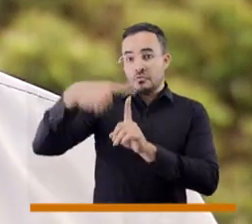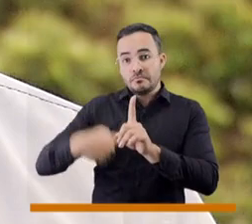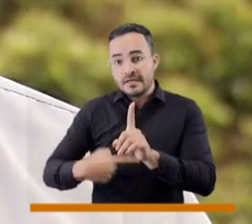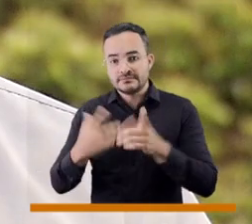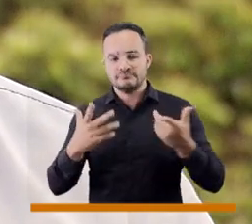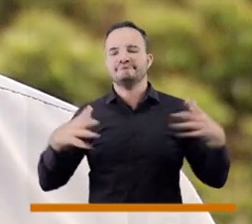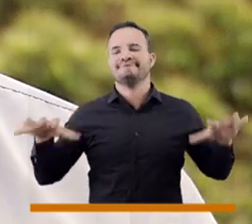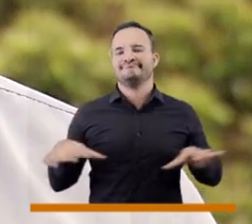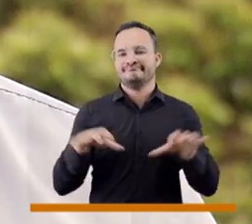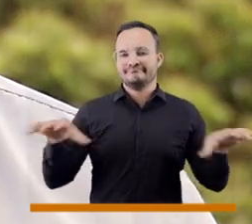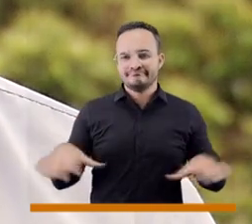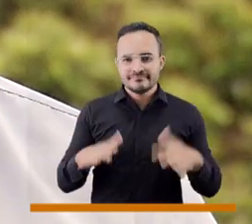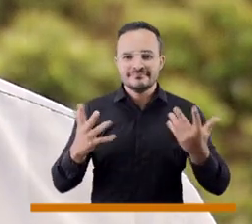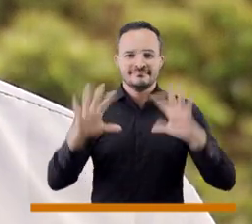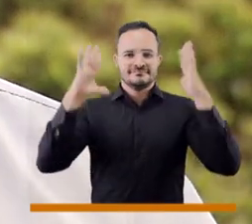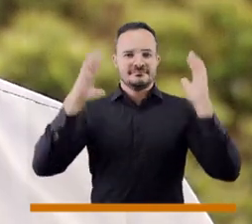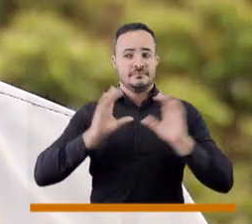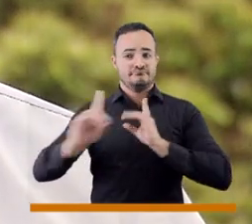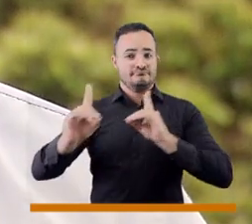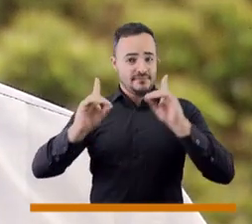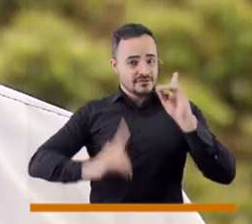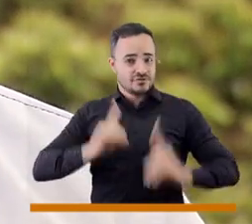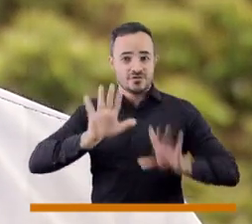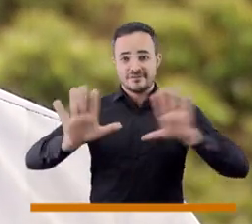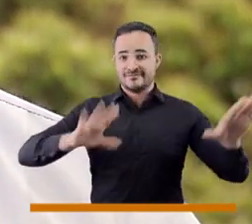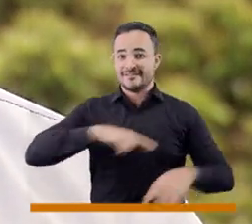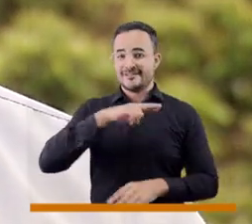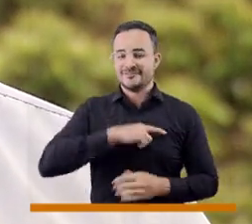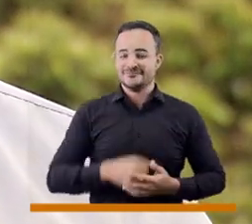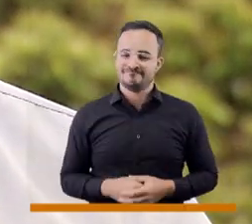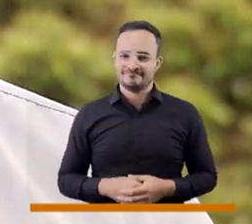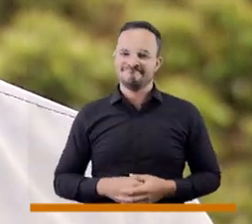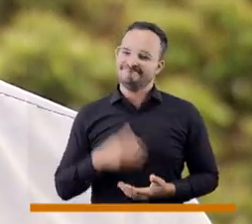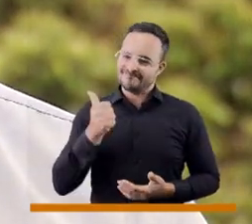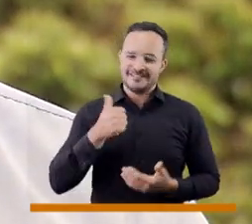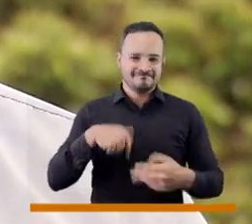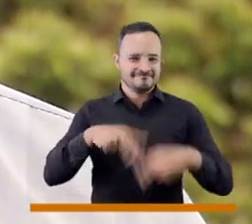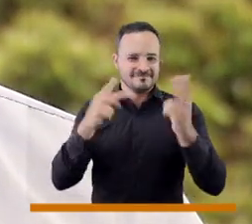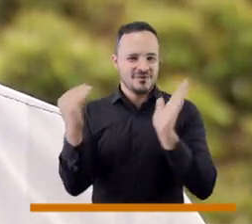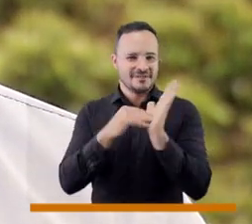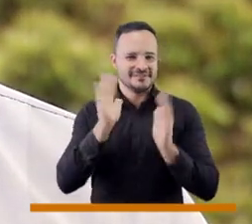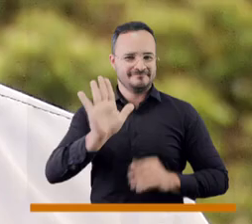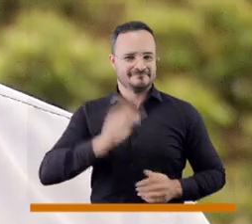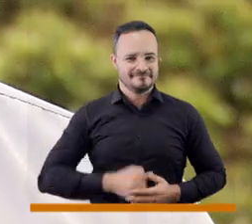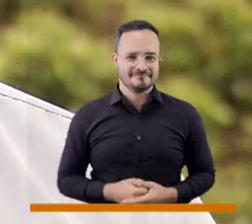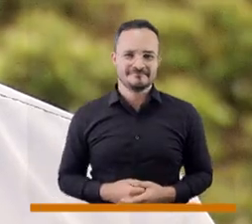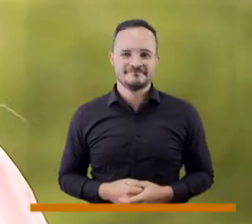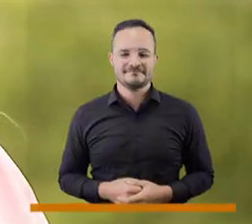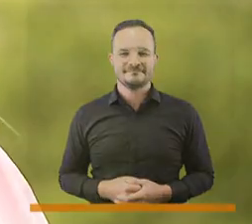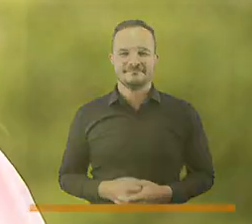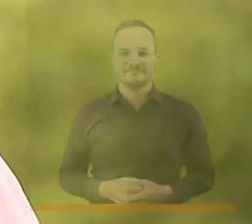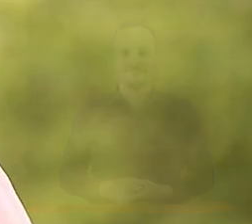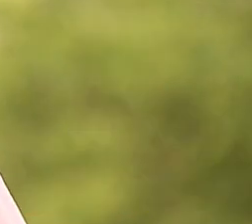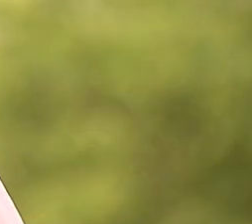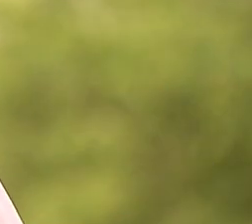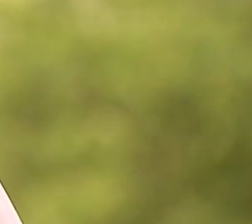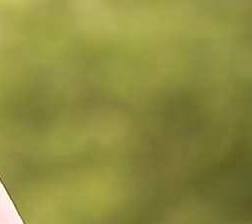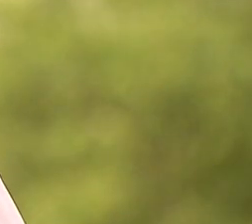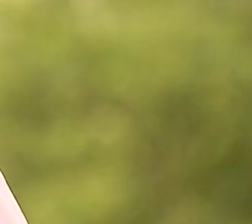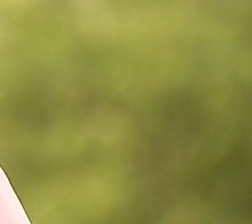pueda realizar una semana, un mes, en pos de la libertad religiosa y que se celebre este maravilloso derecho. Ya